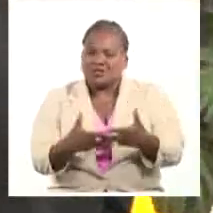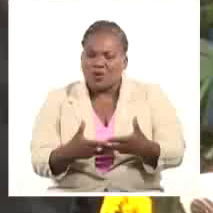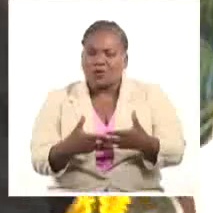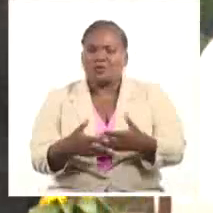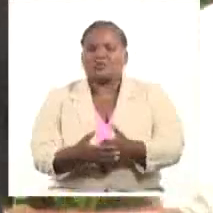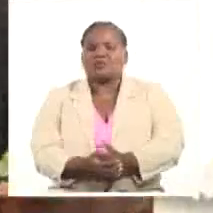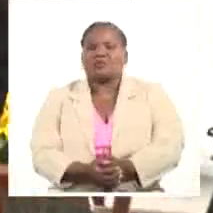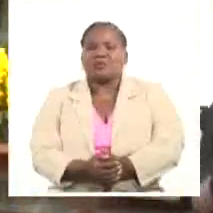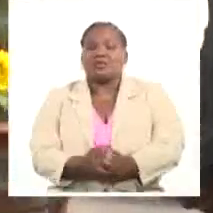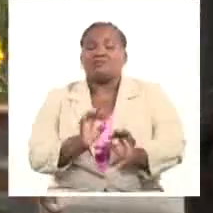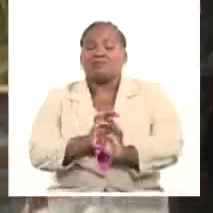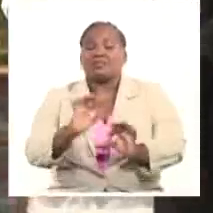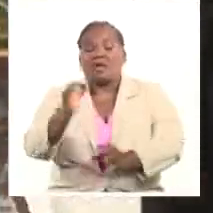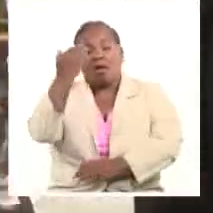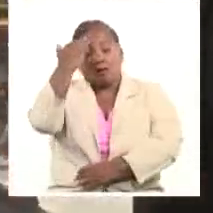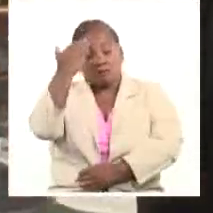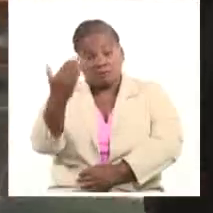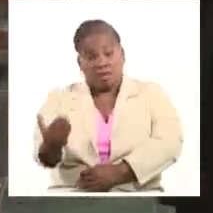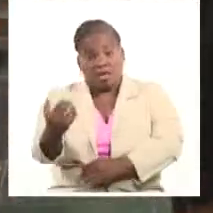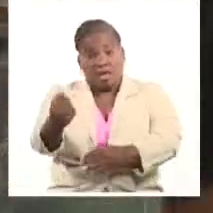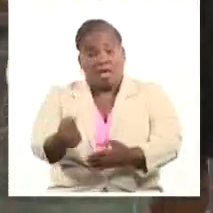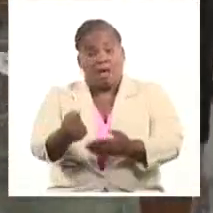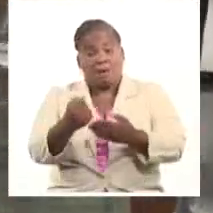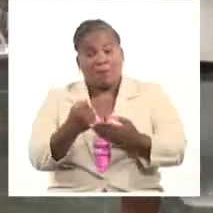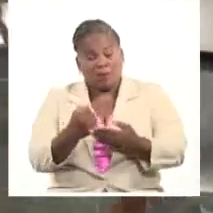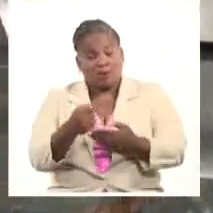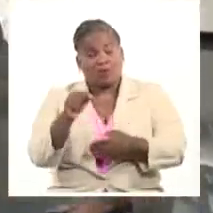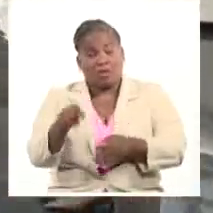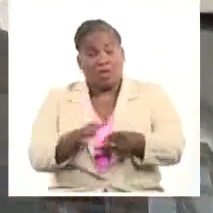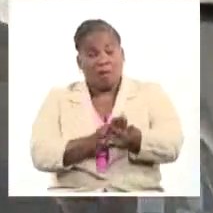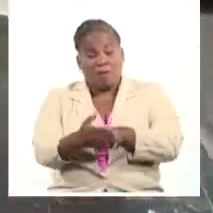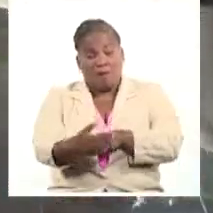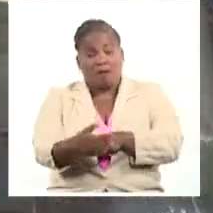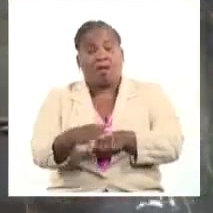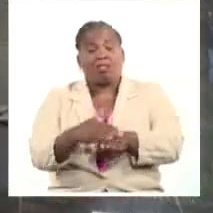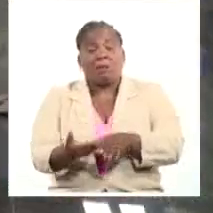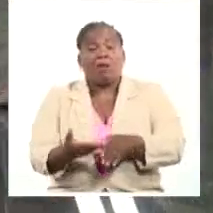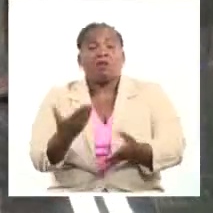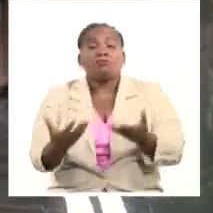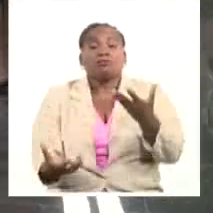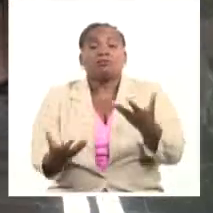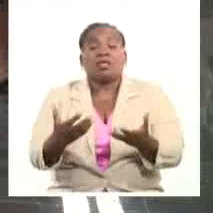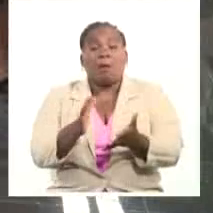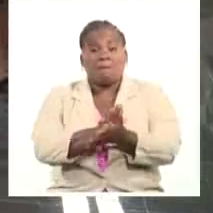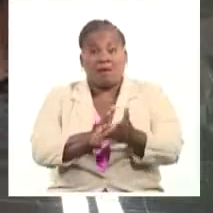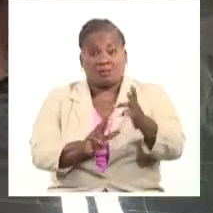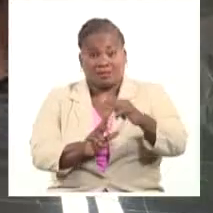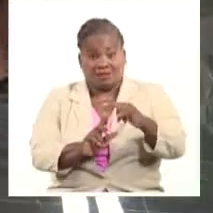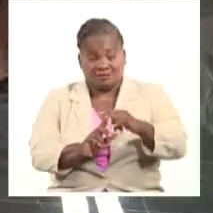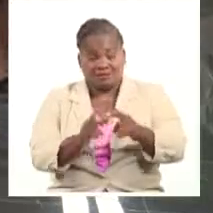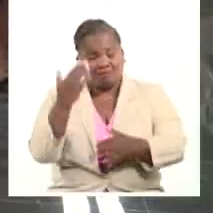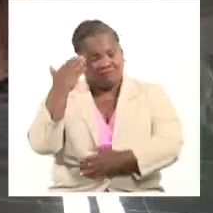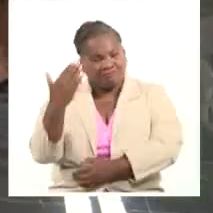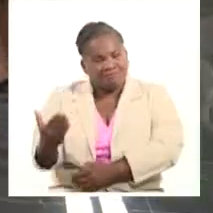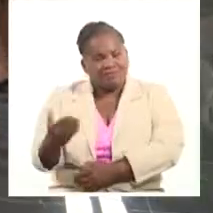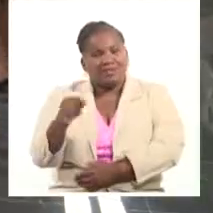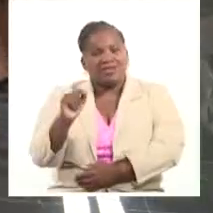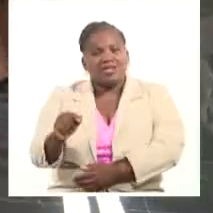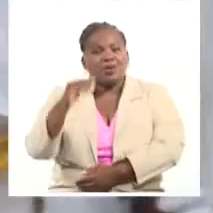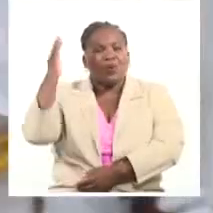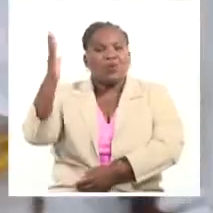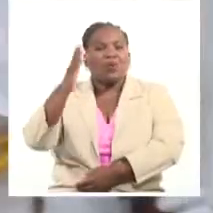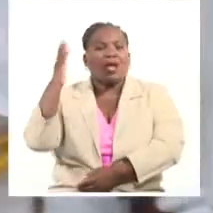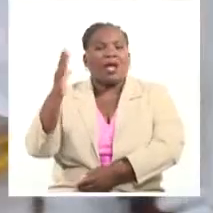En particular, agradeció el apoyo recibido de Kingston tras el incendio en la base de supertanqueros de Matanzas y el paso del huracán